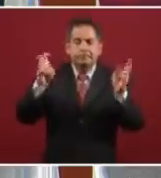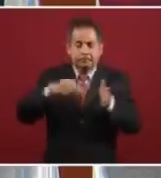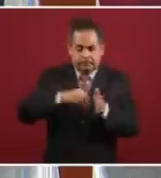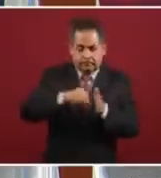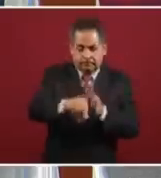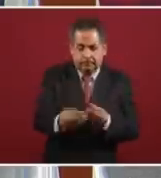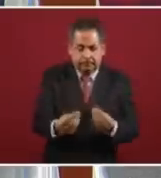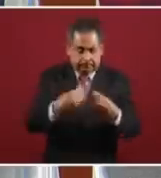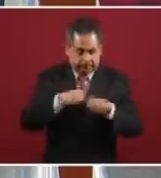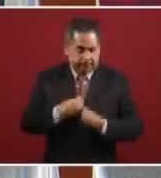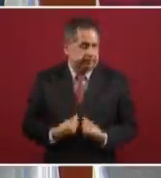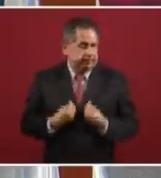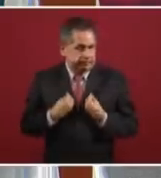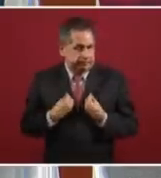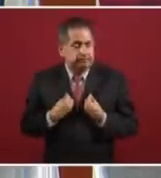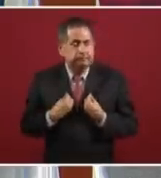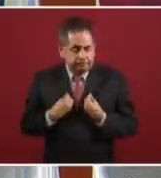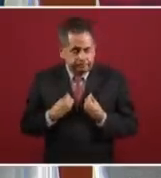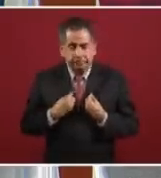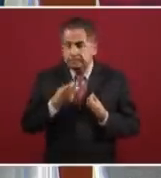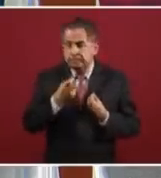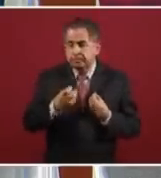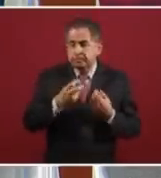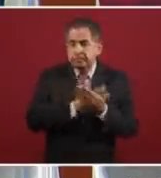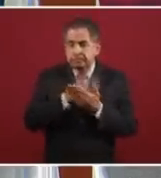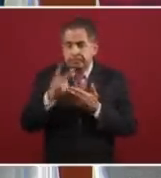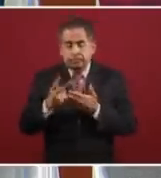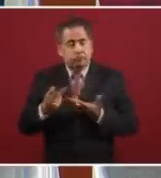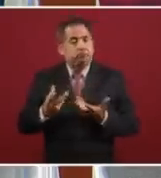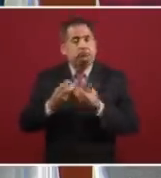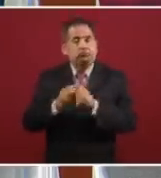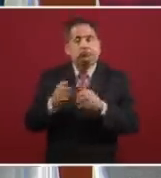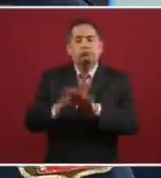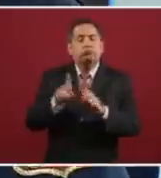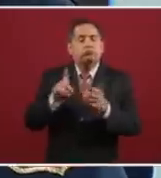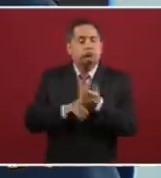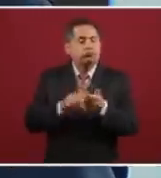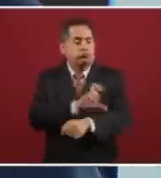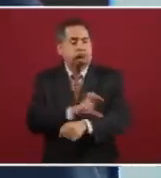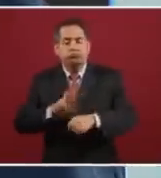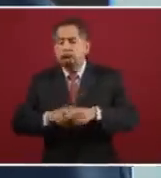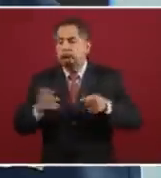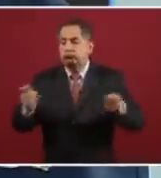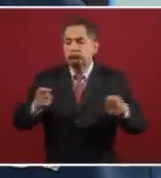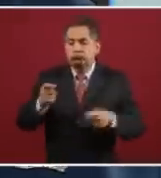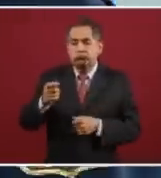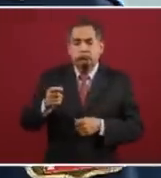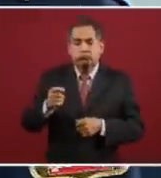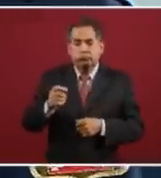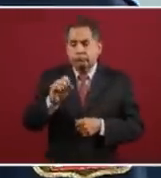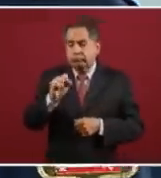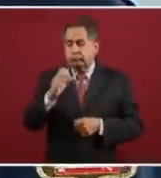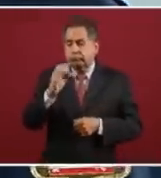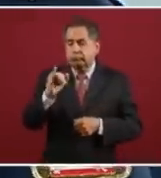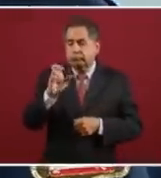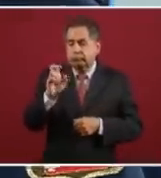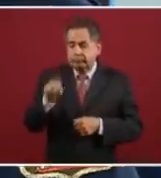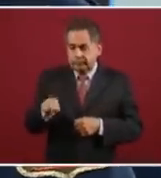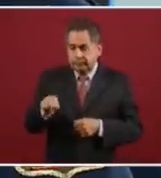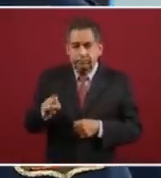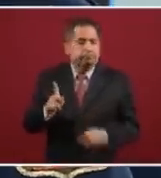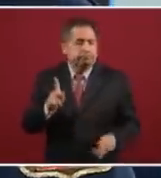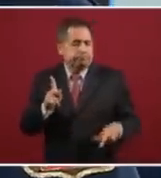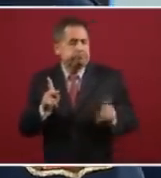es un programa, un proyecto donde está coordinado por la Secretaría del Bienestar, pero donde